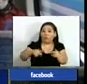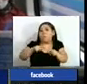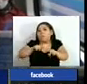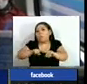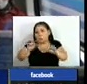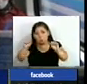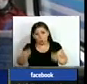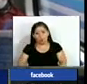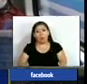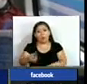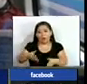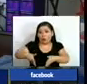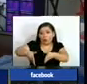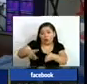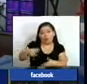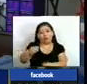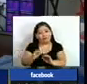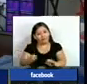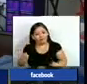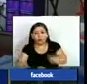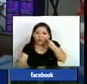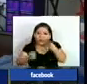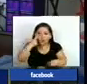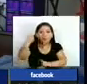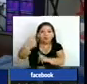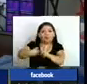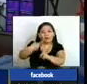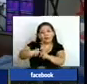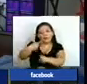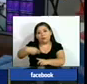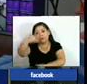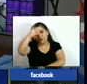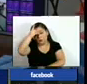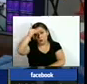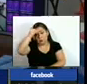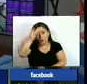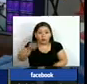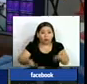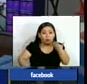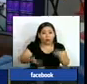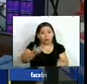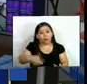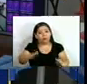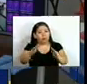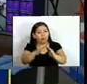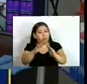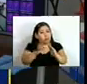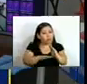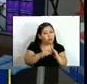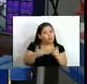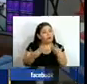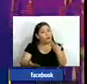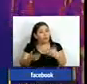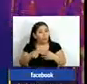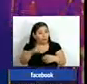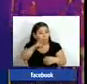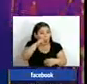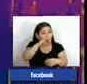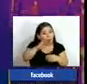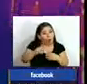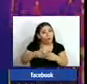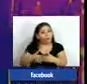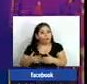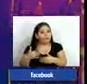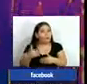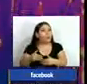permanecerán habilitados los paseos de los menores durante el fin de semana. Es muy posible que la cuarentena, con mayor o menor nivel de restricciones, se prolongue